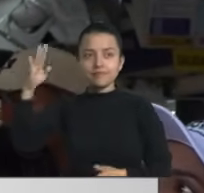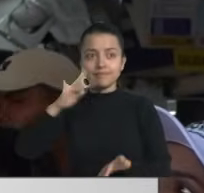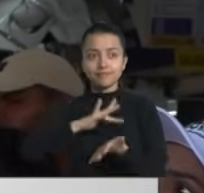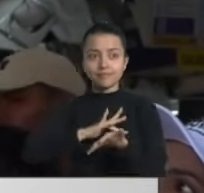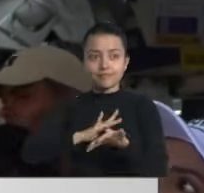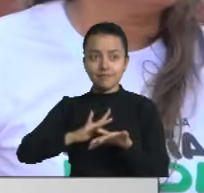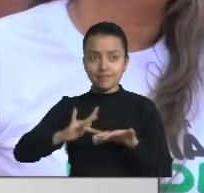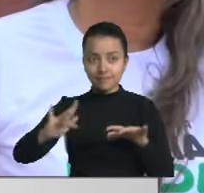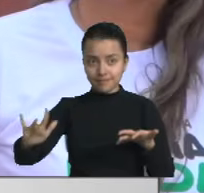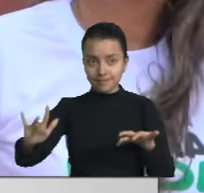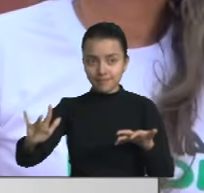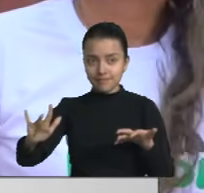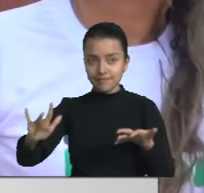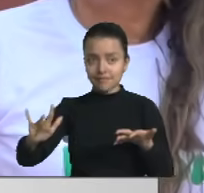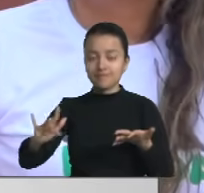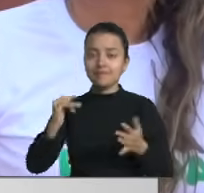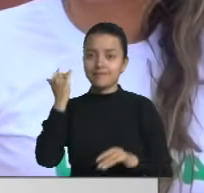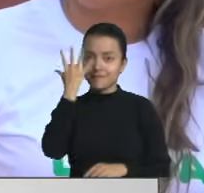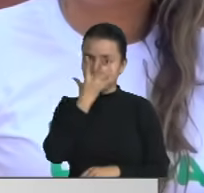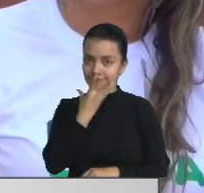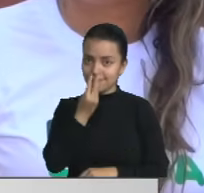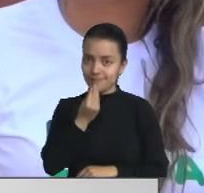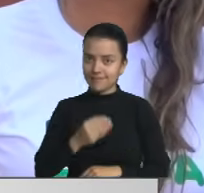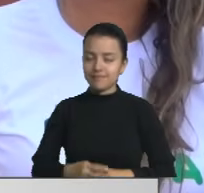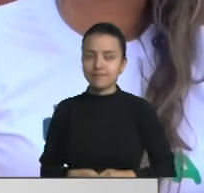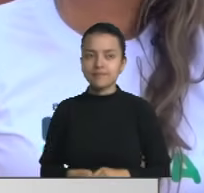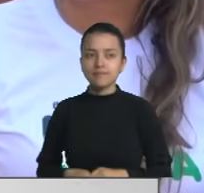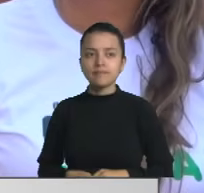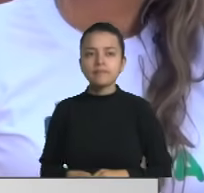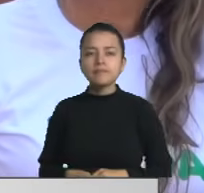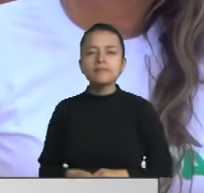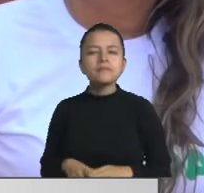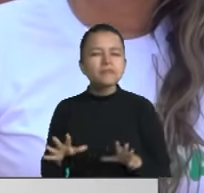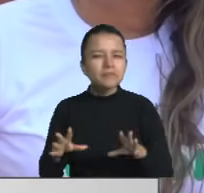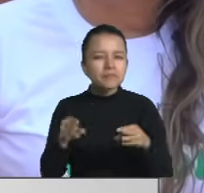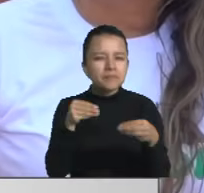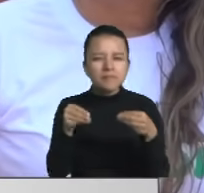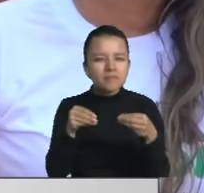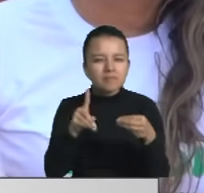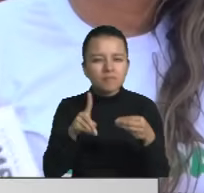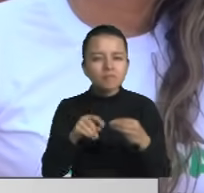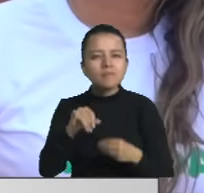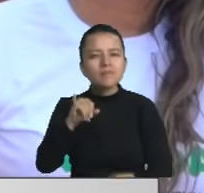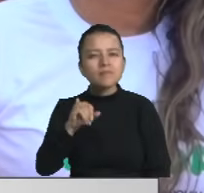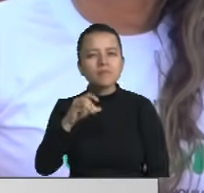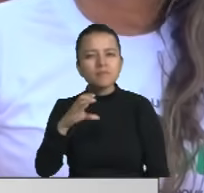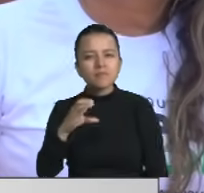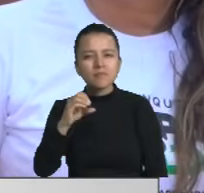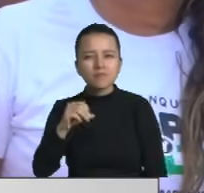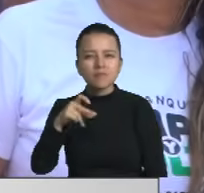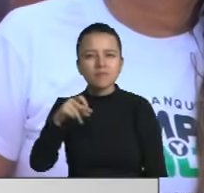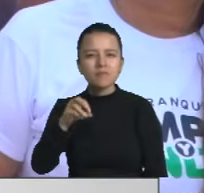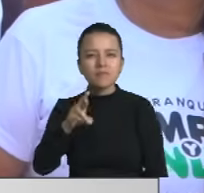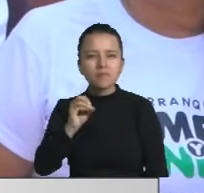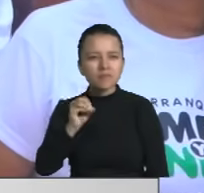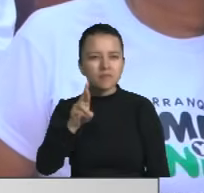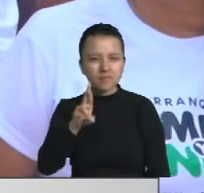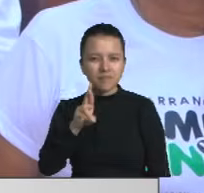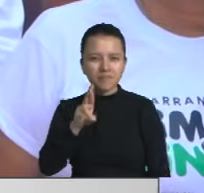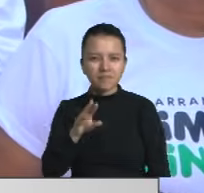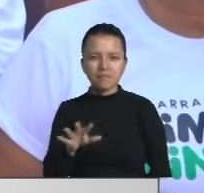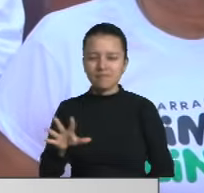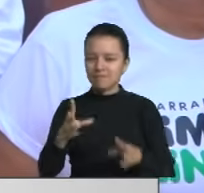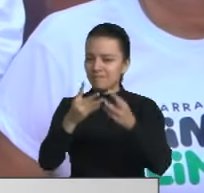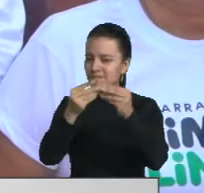para almuerzo. Básicamente el icopor, que es el que queremos acabar de una vez del suelo